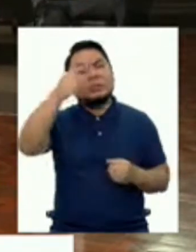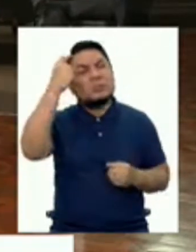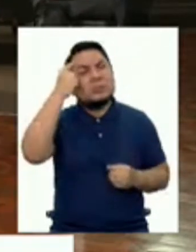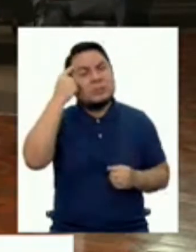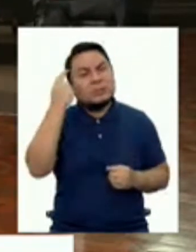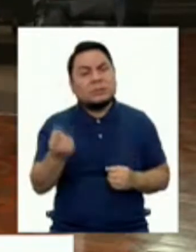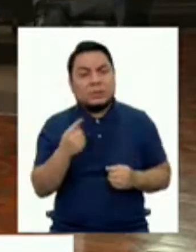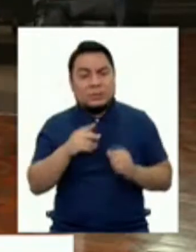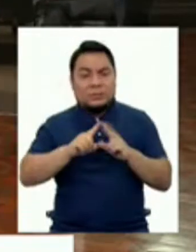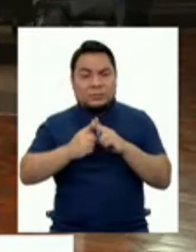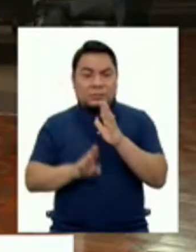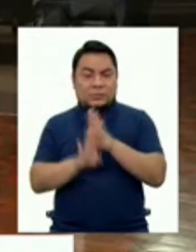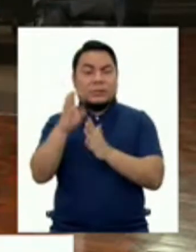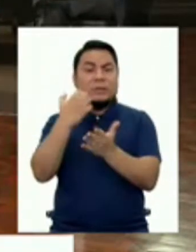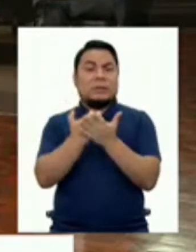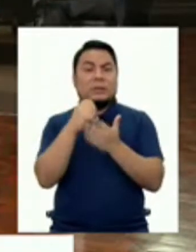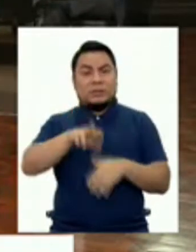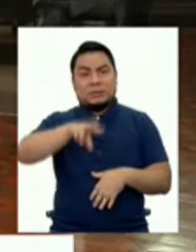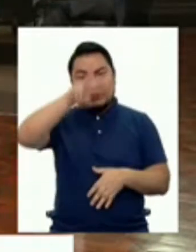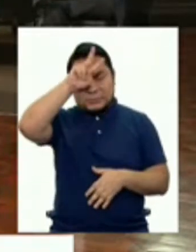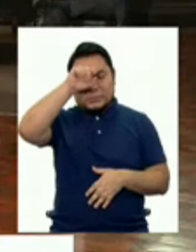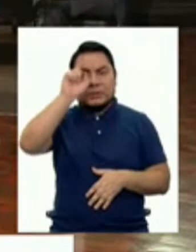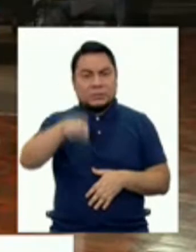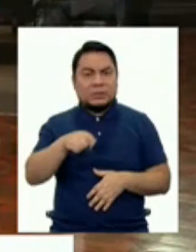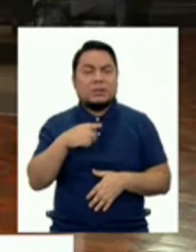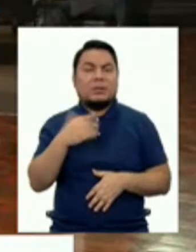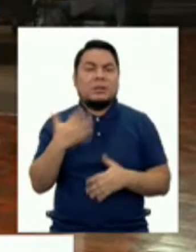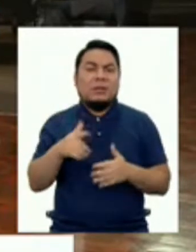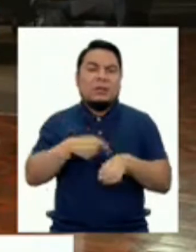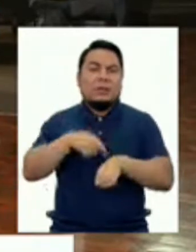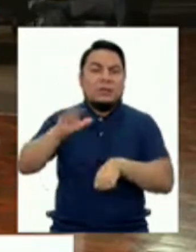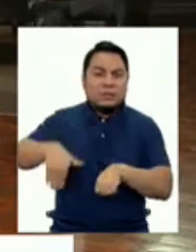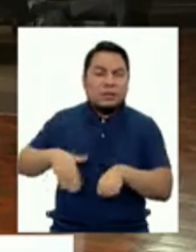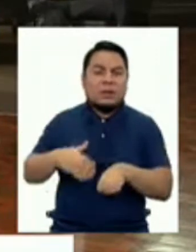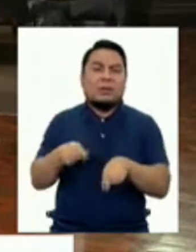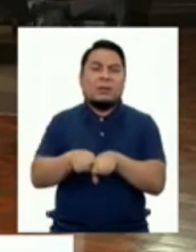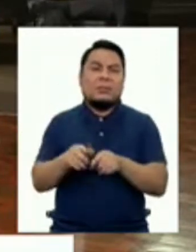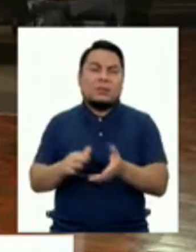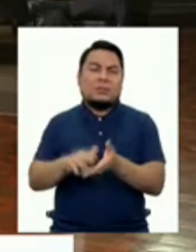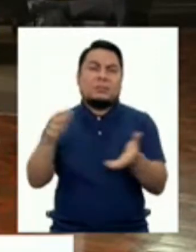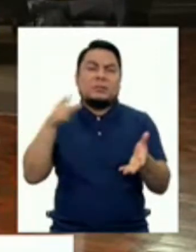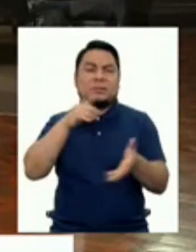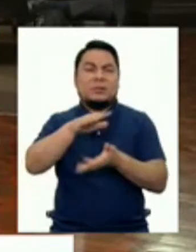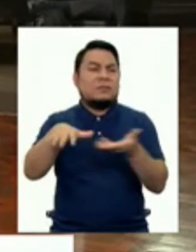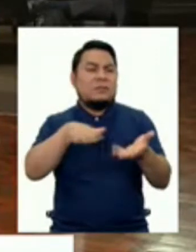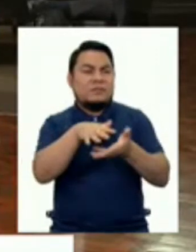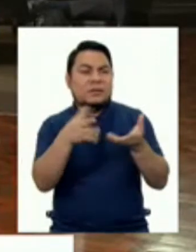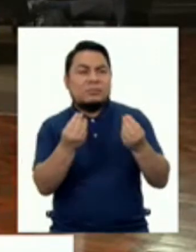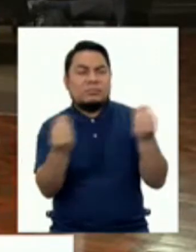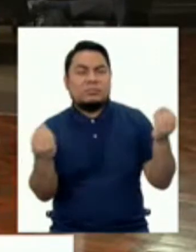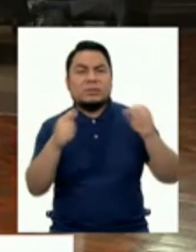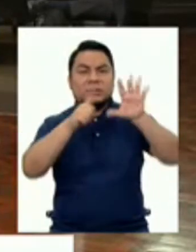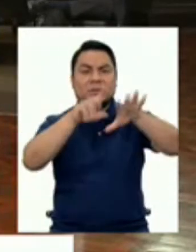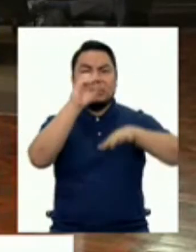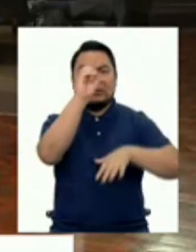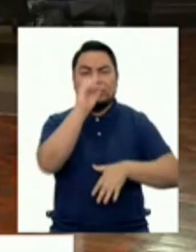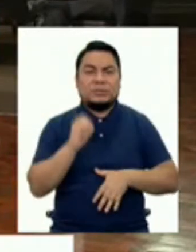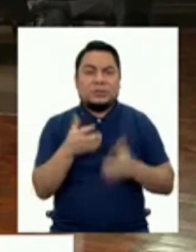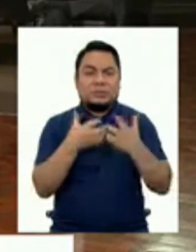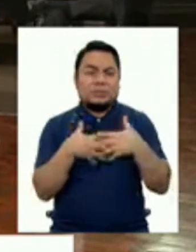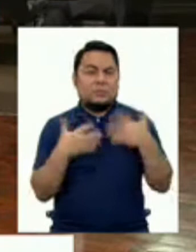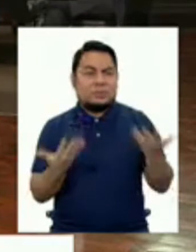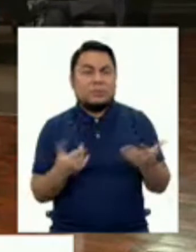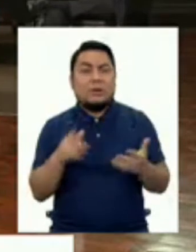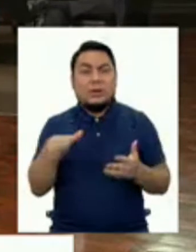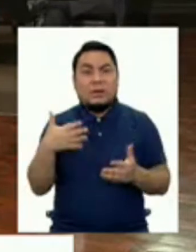que la activación económica del Perú se ve retrasada e incrementada en su informalidad en 70%? Y